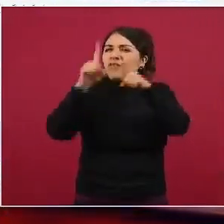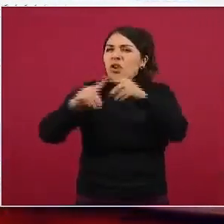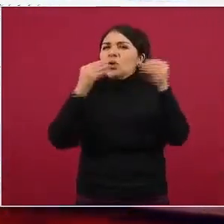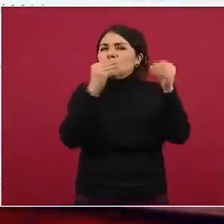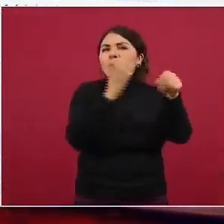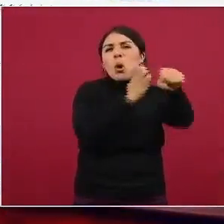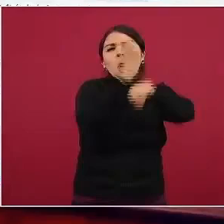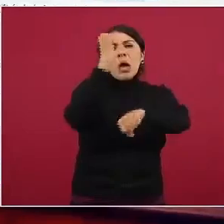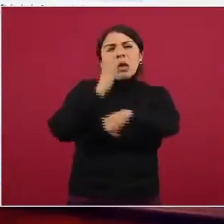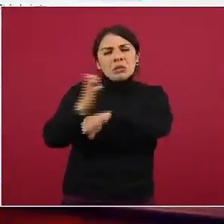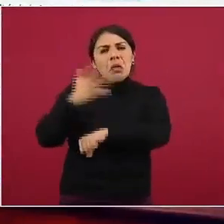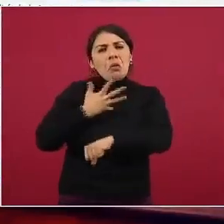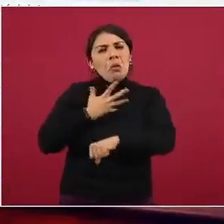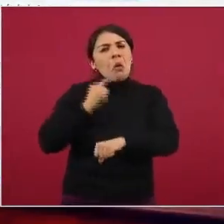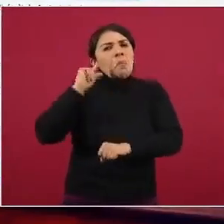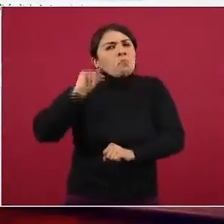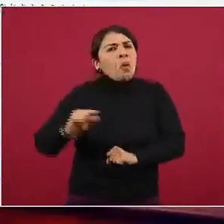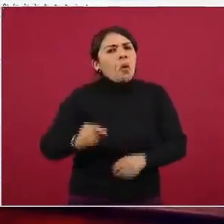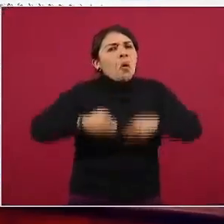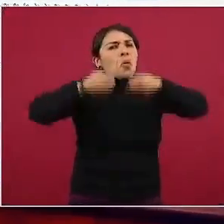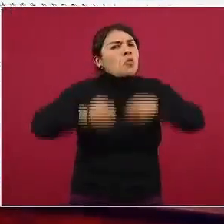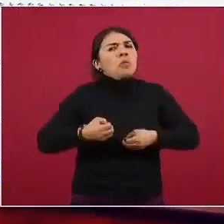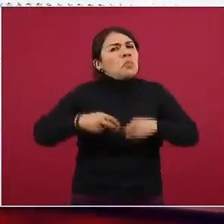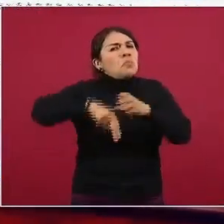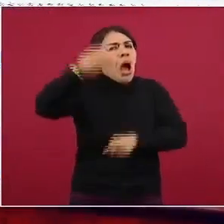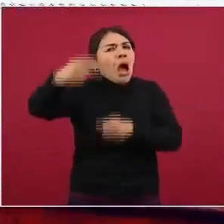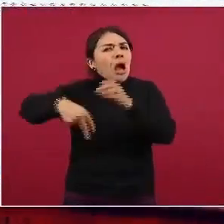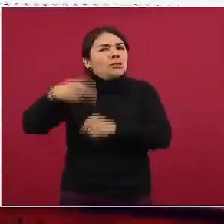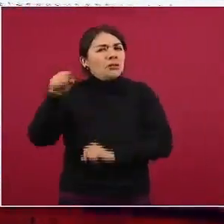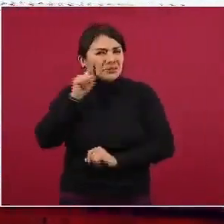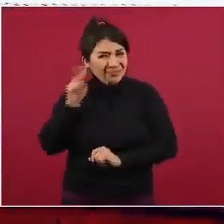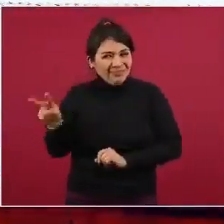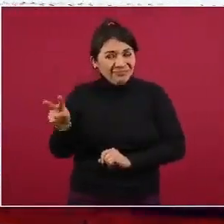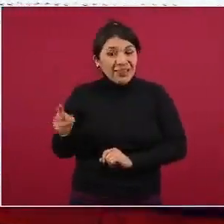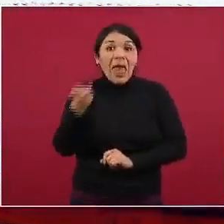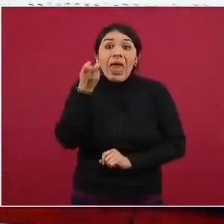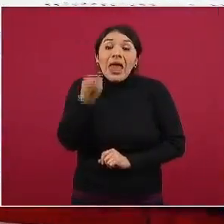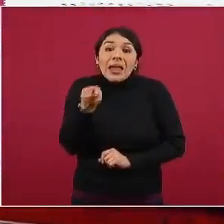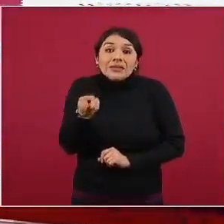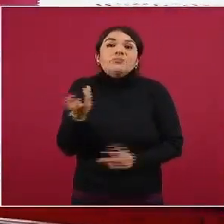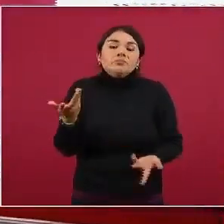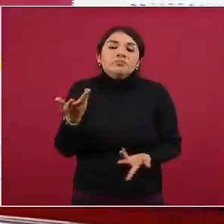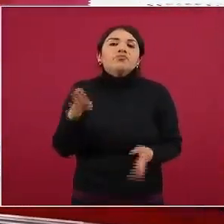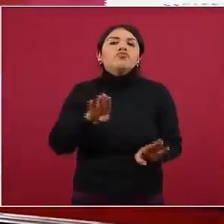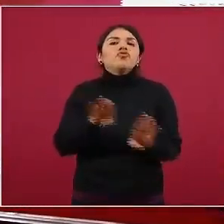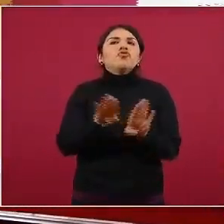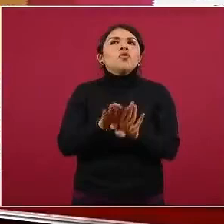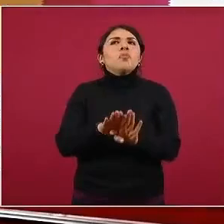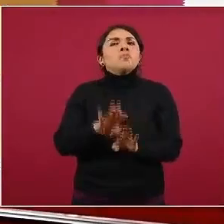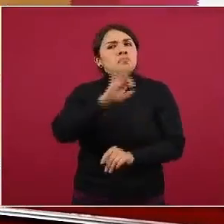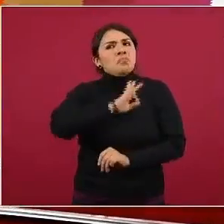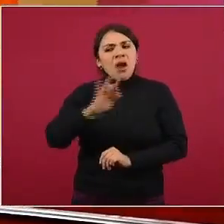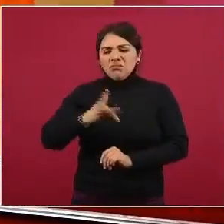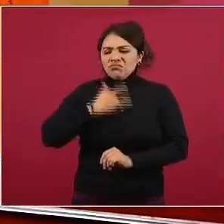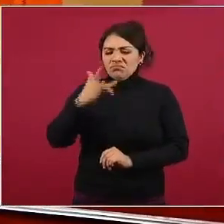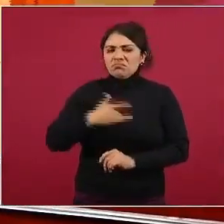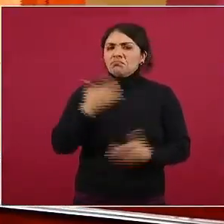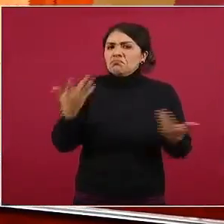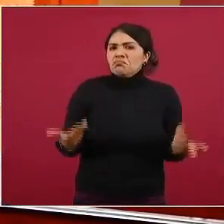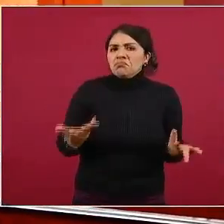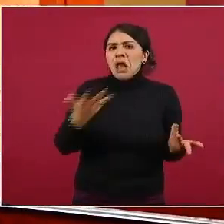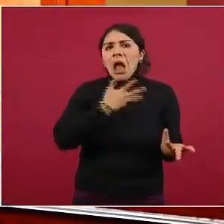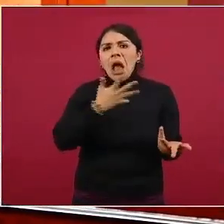tienen poca ocupación, y esto precisamente ha dado pie o la oportunidad de